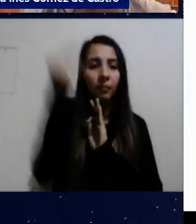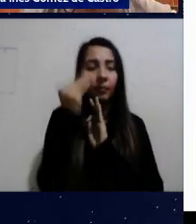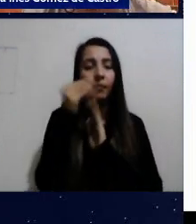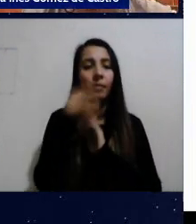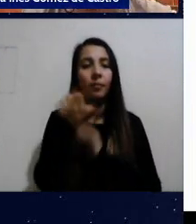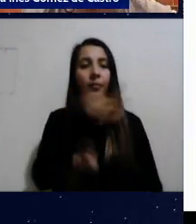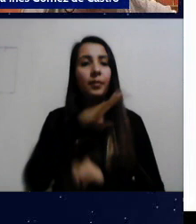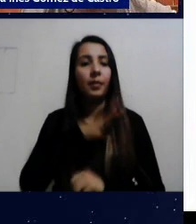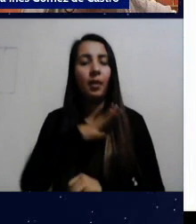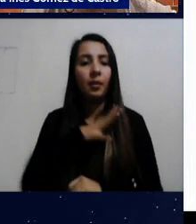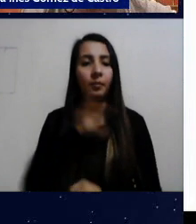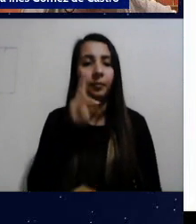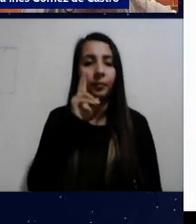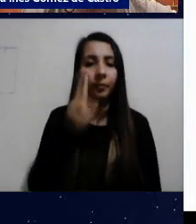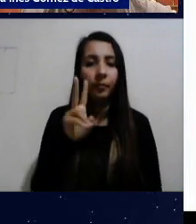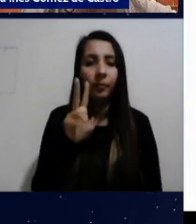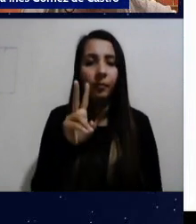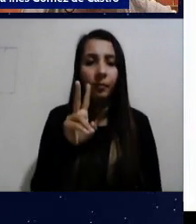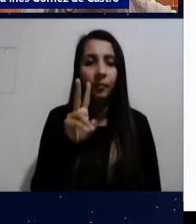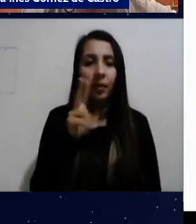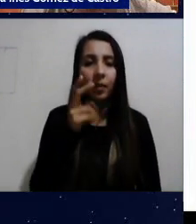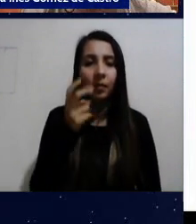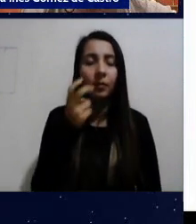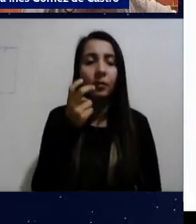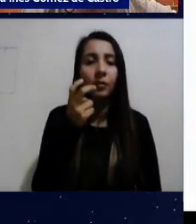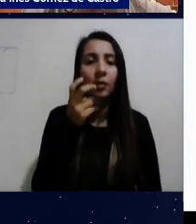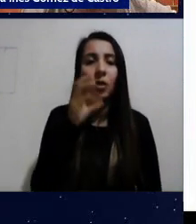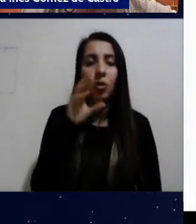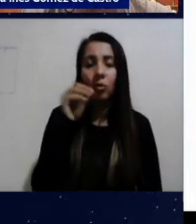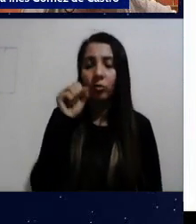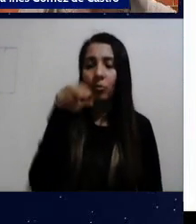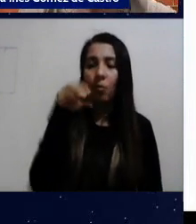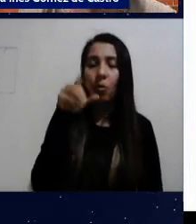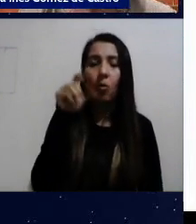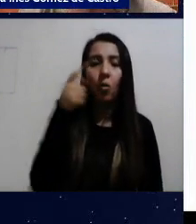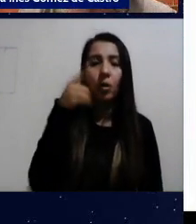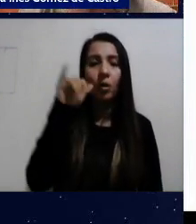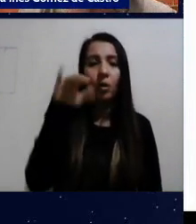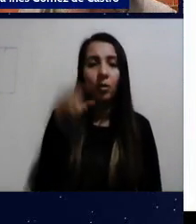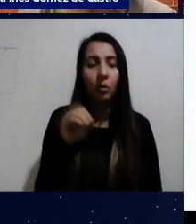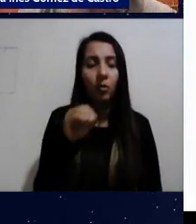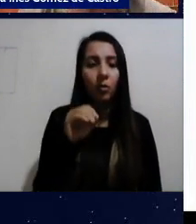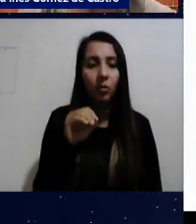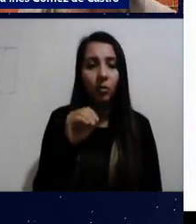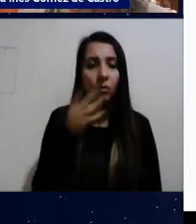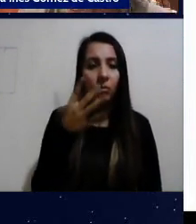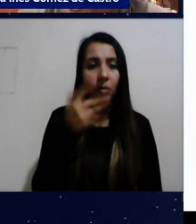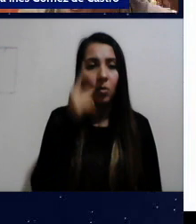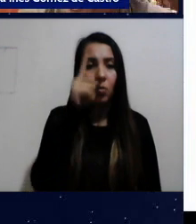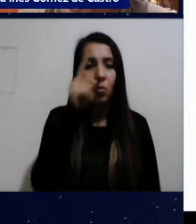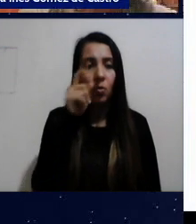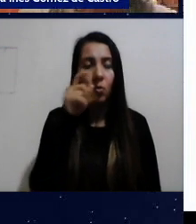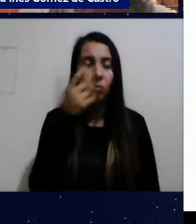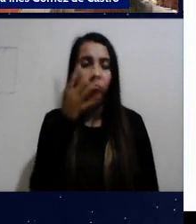igual a 2, como un 80% de la vida del universo. O sea que Z igual a 3,3 ya